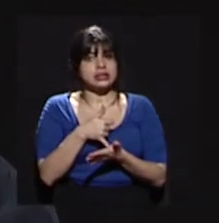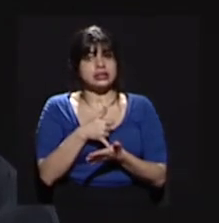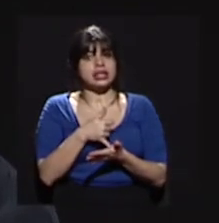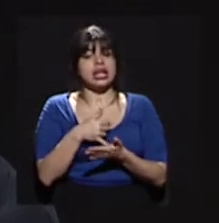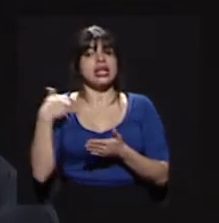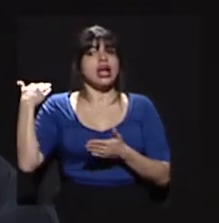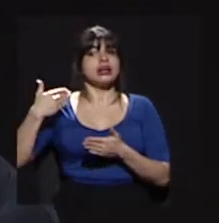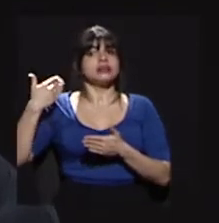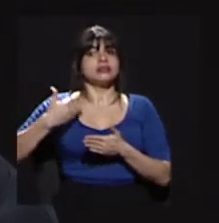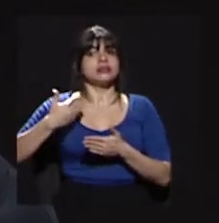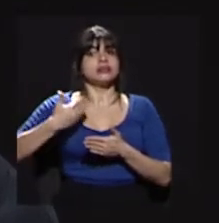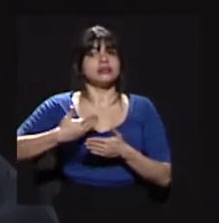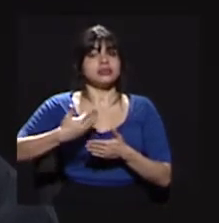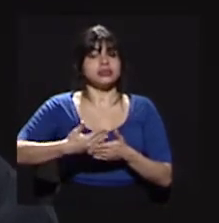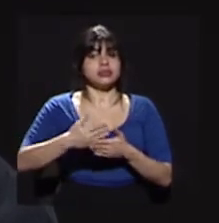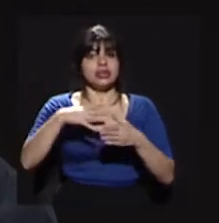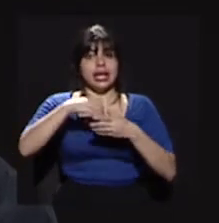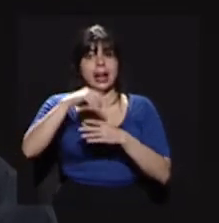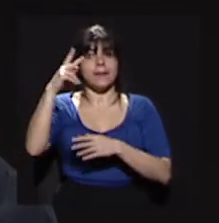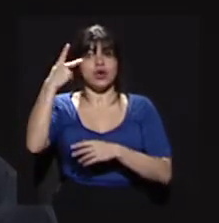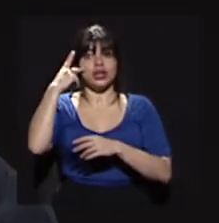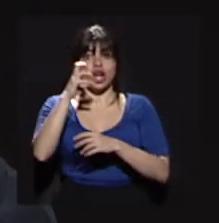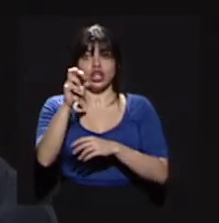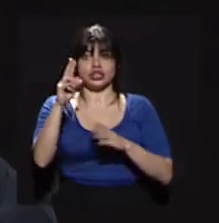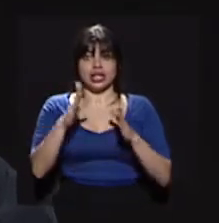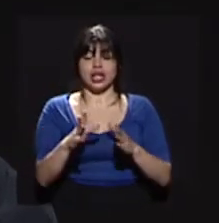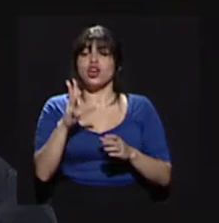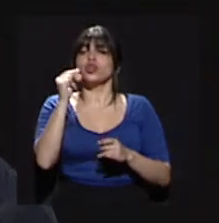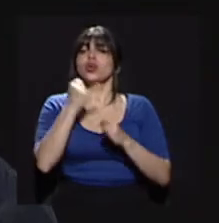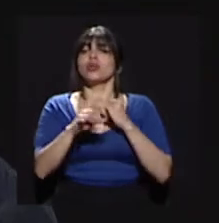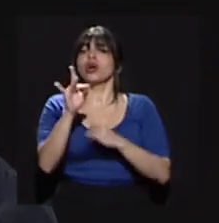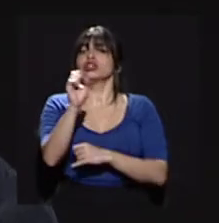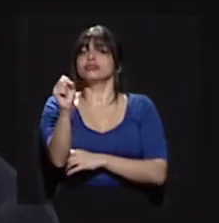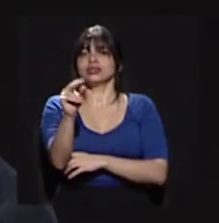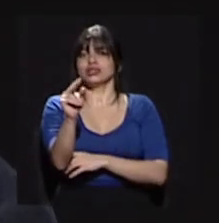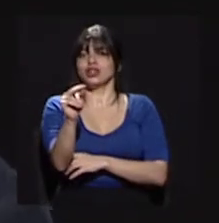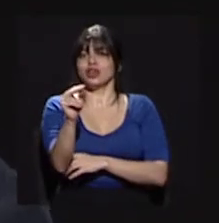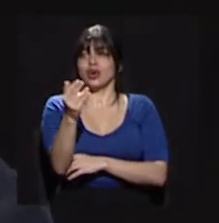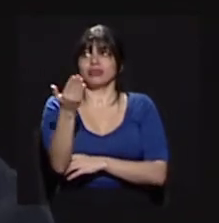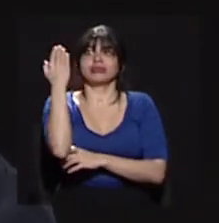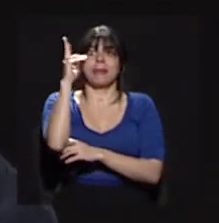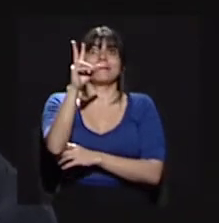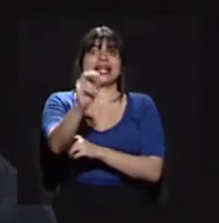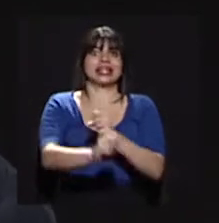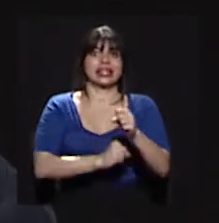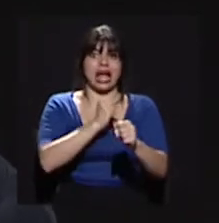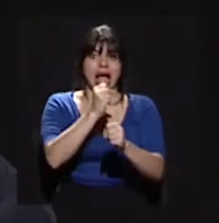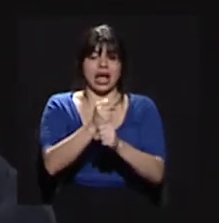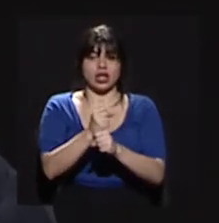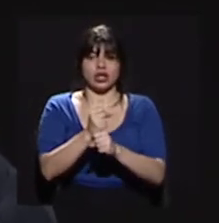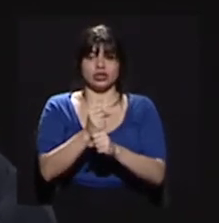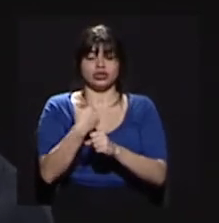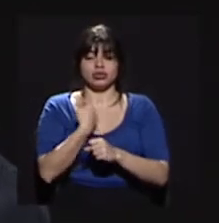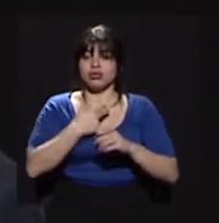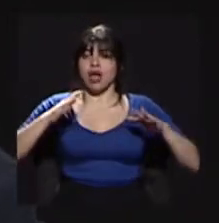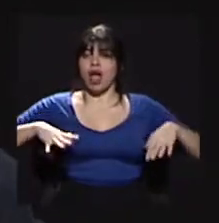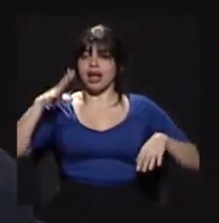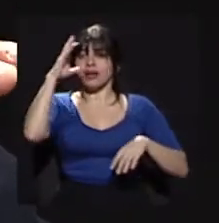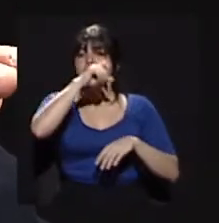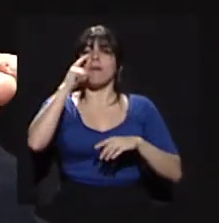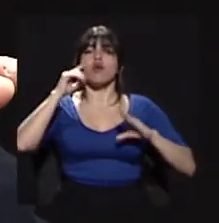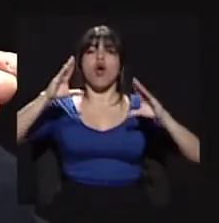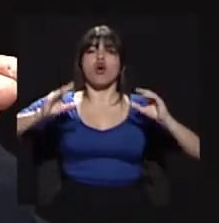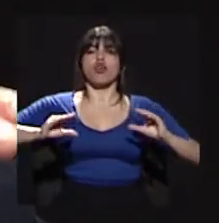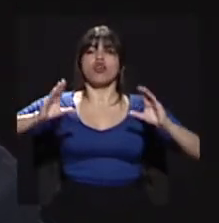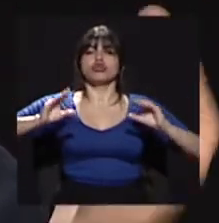se ha venido caminando en la política costarricense en los últimos ocho meses los últimos 20 años que no nos hemos dado cuenta porque el colchón